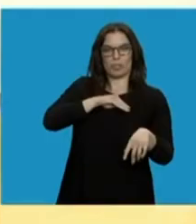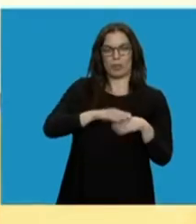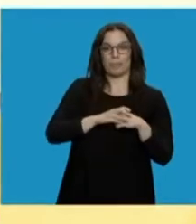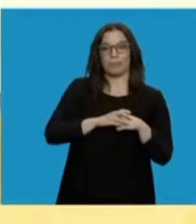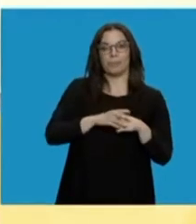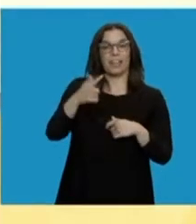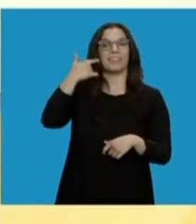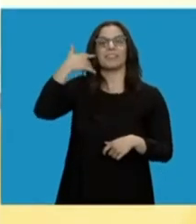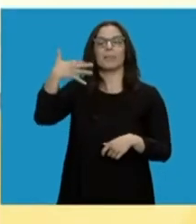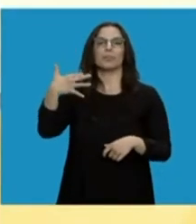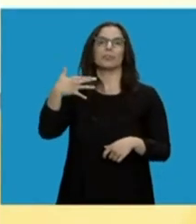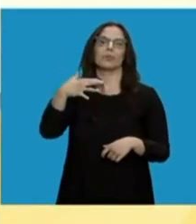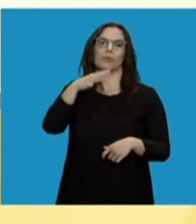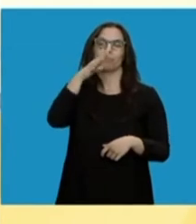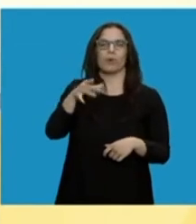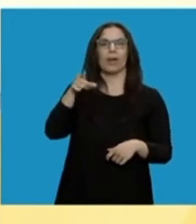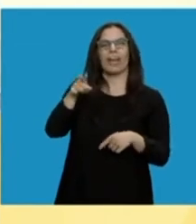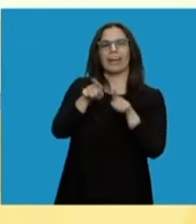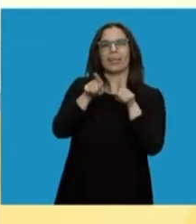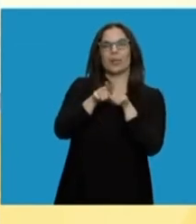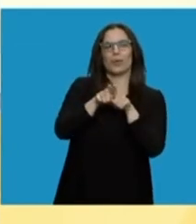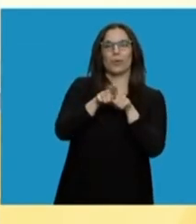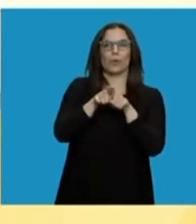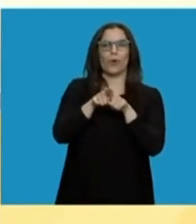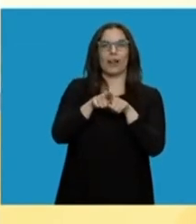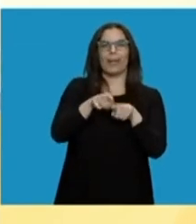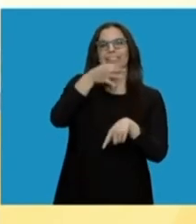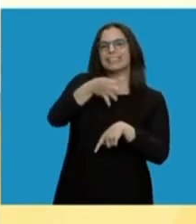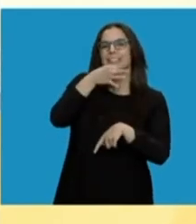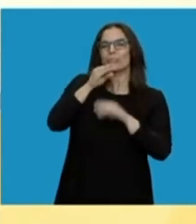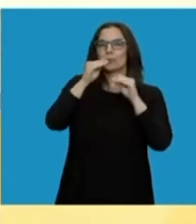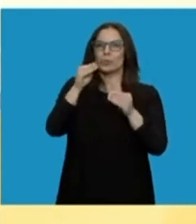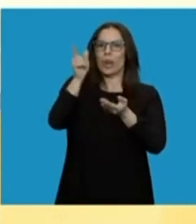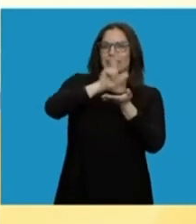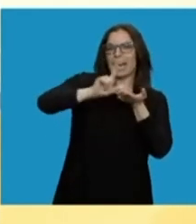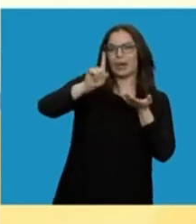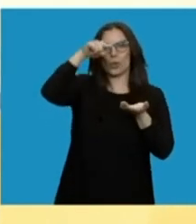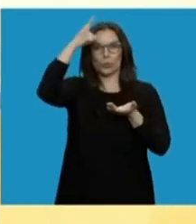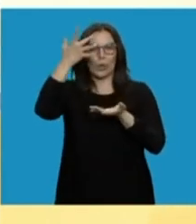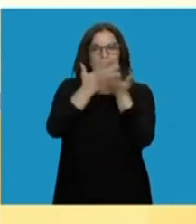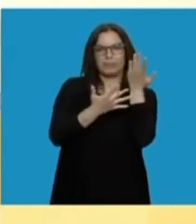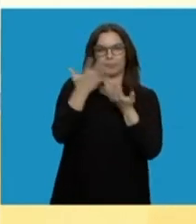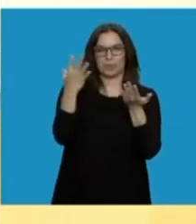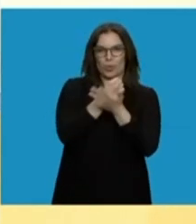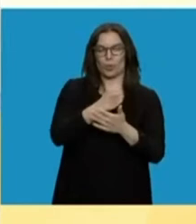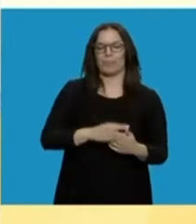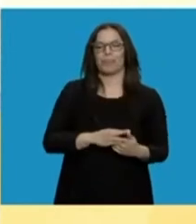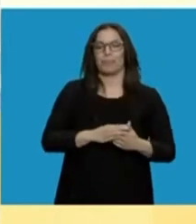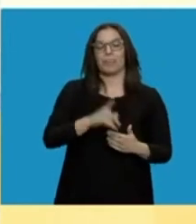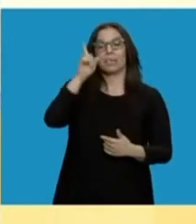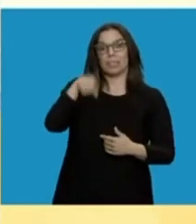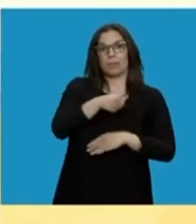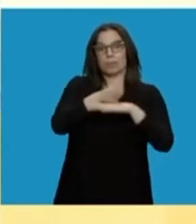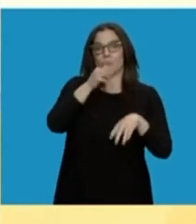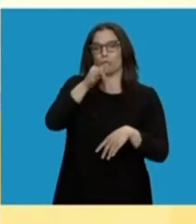donde era conocido por el tratamiento literario y cultural que aportaba a sus comentarios. Igualmente, el jurado apunta su